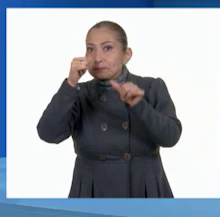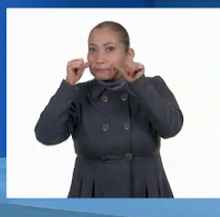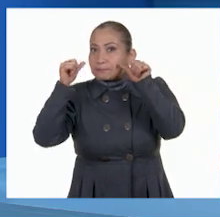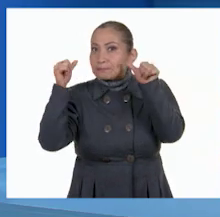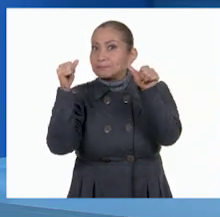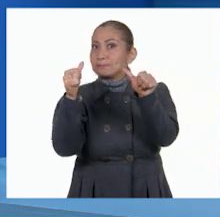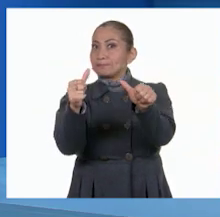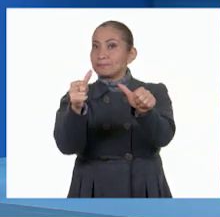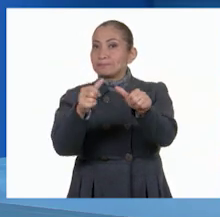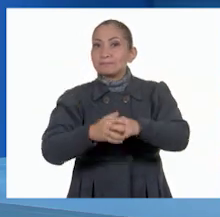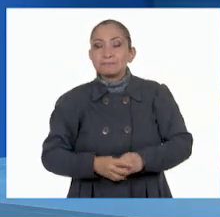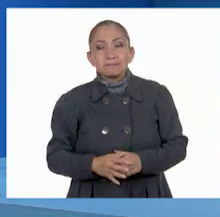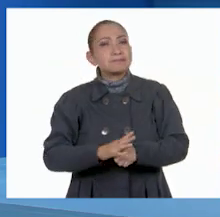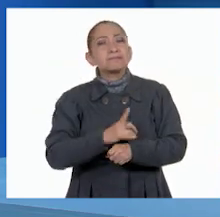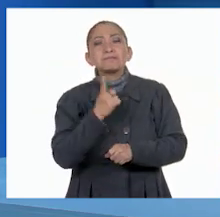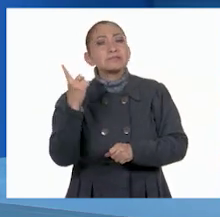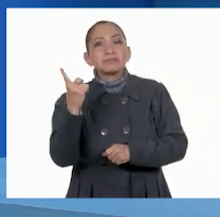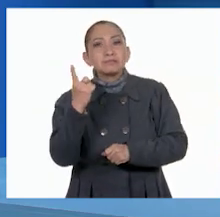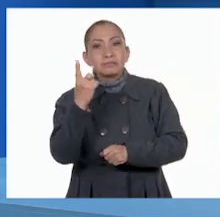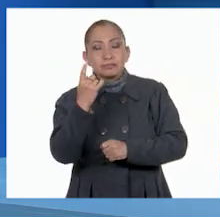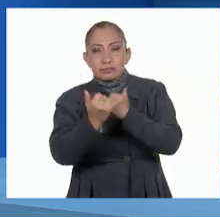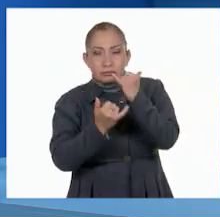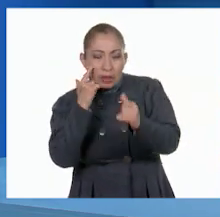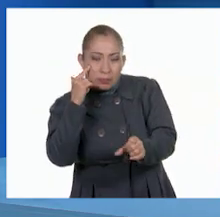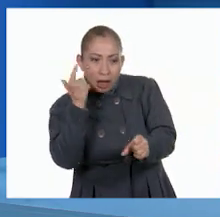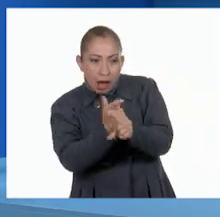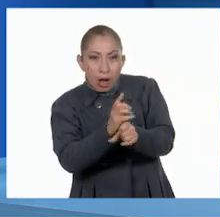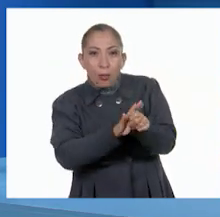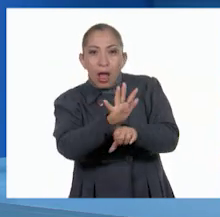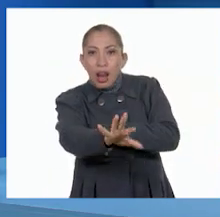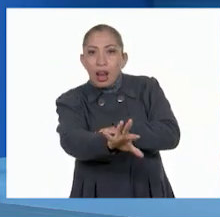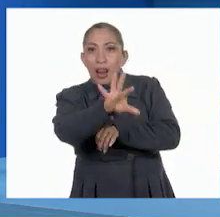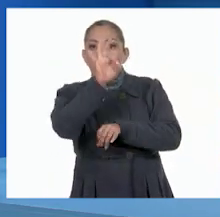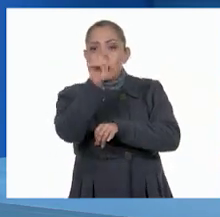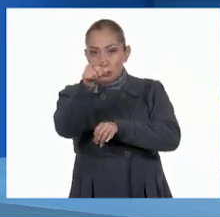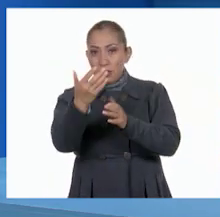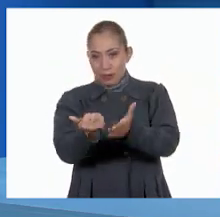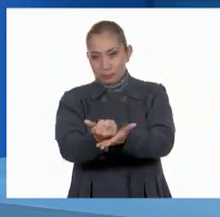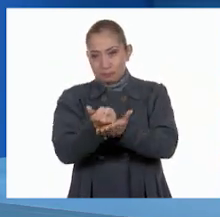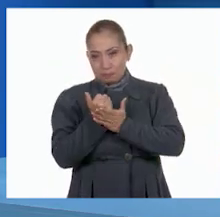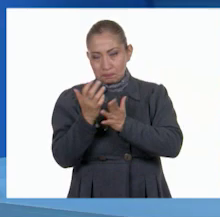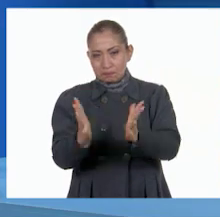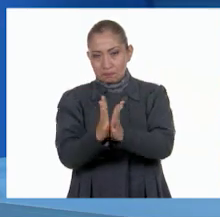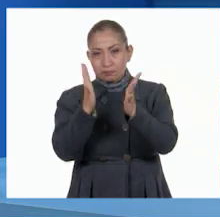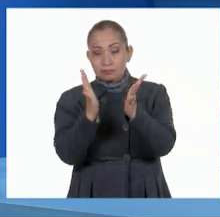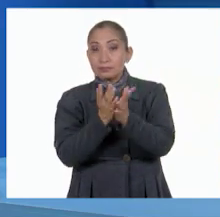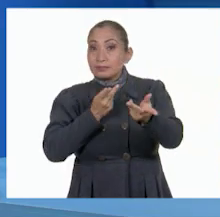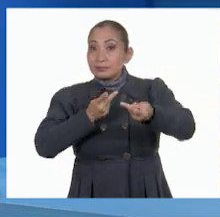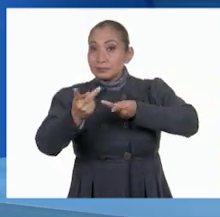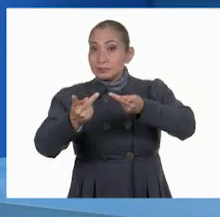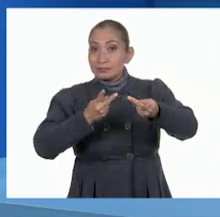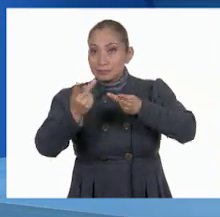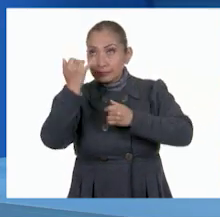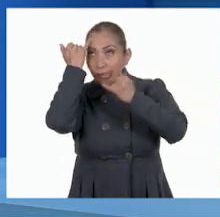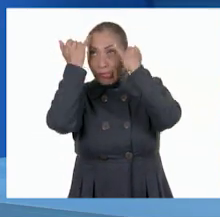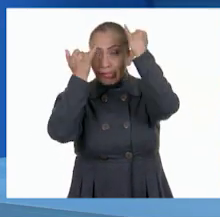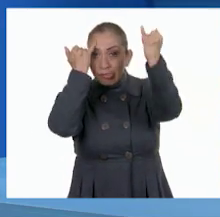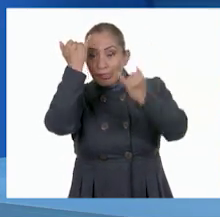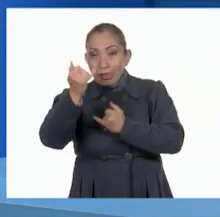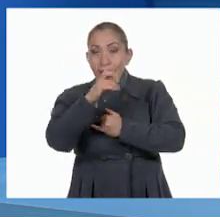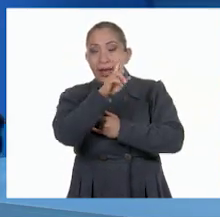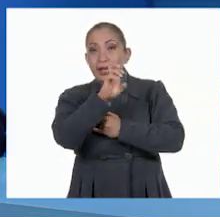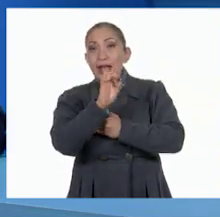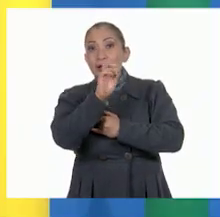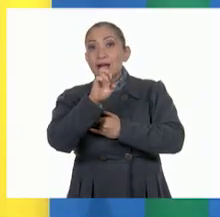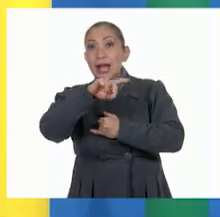mucha atención porque jugaremos a identificarlos y quiero que participes. Así que prepara tus refranes y